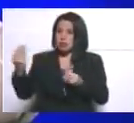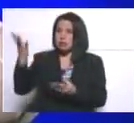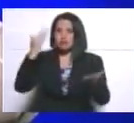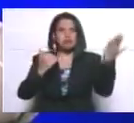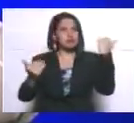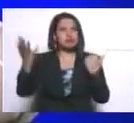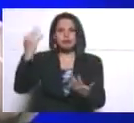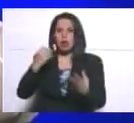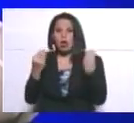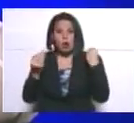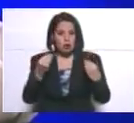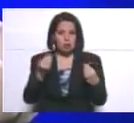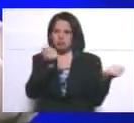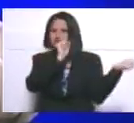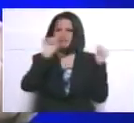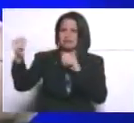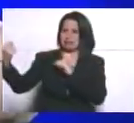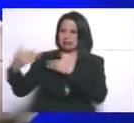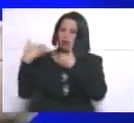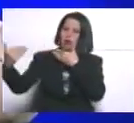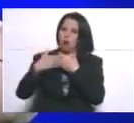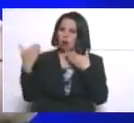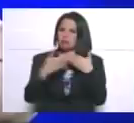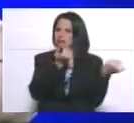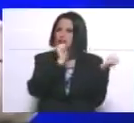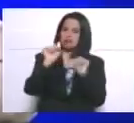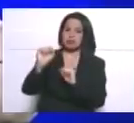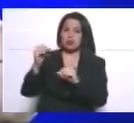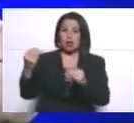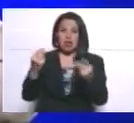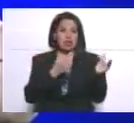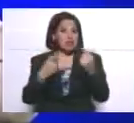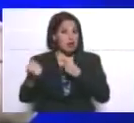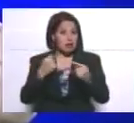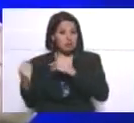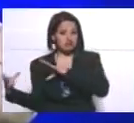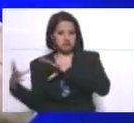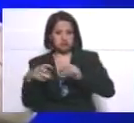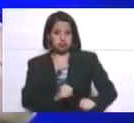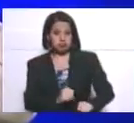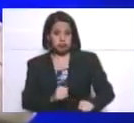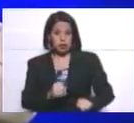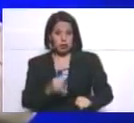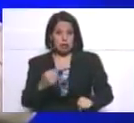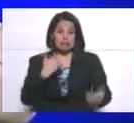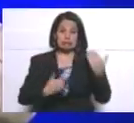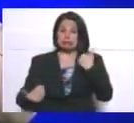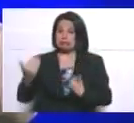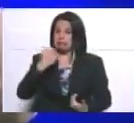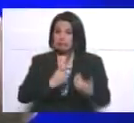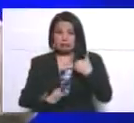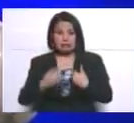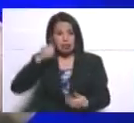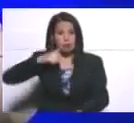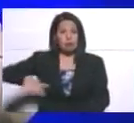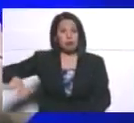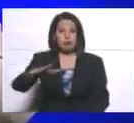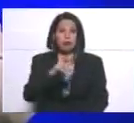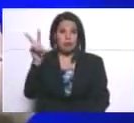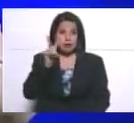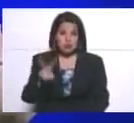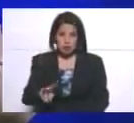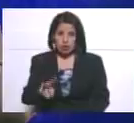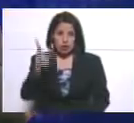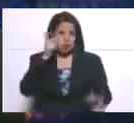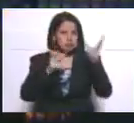el bloqueo económico y financiero y que ha impactado en la cotidianidad de los venezolanos y las venezolanas. Así que cuando escuchamos al